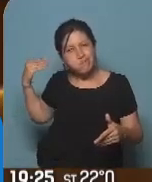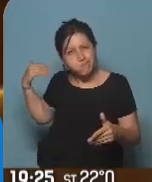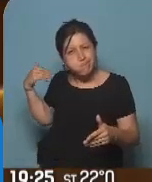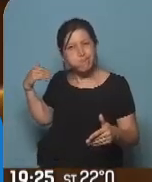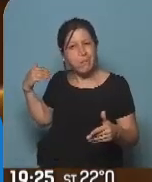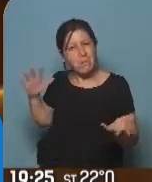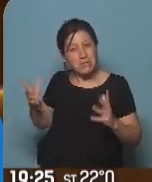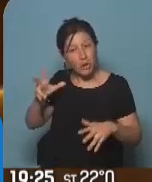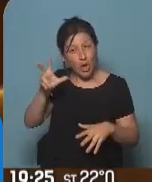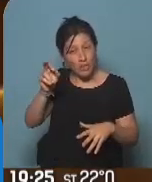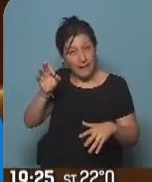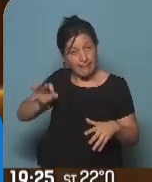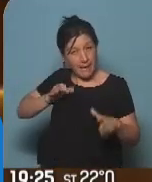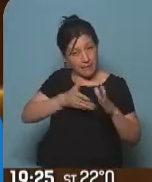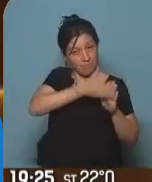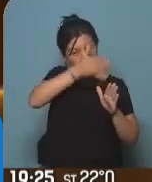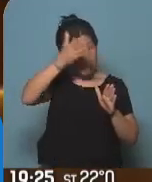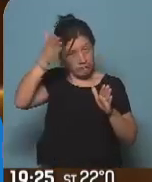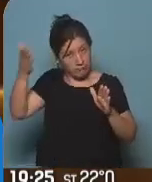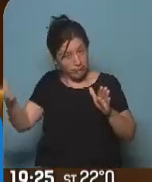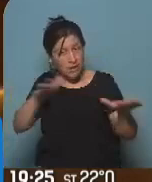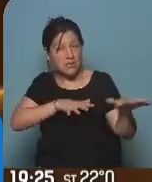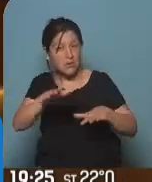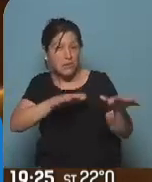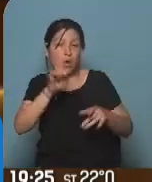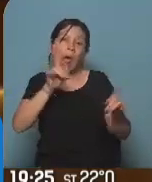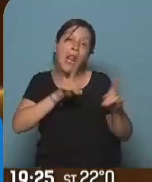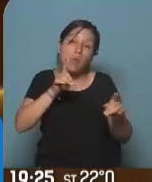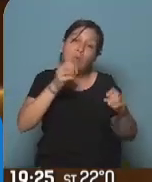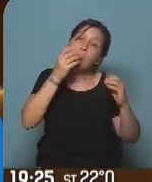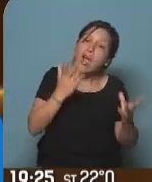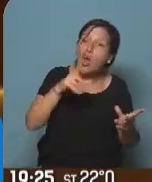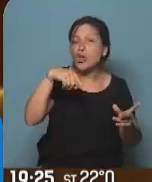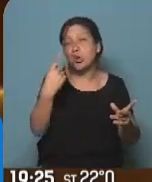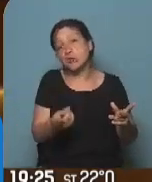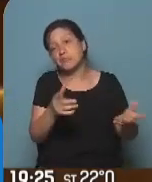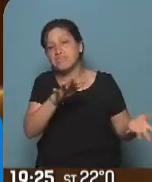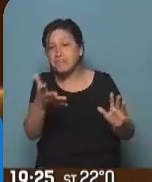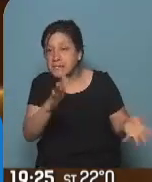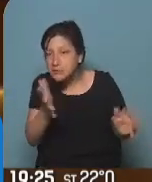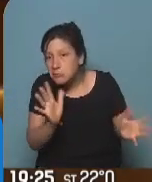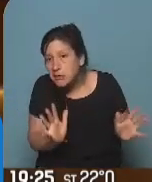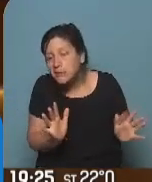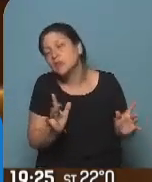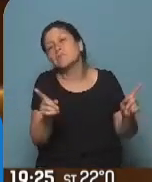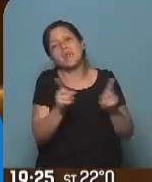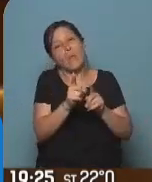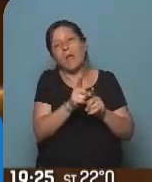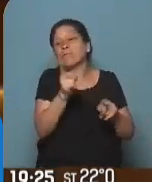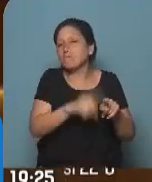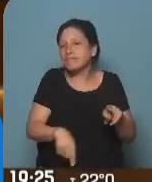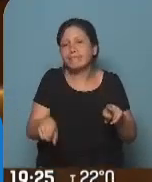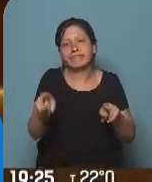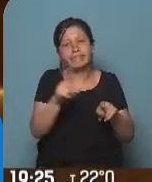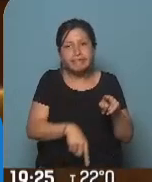30 años, en realidad es una situación que con algunos picos y algunos momentos quizá más felices en realidad se repite, lo cual está